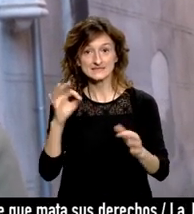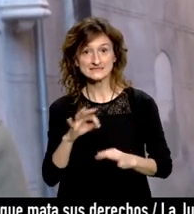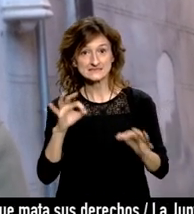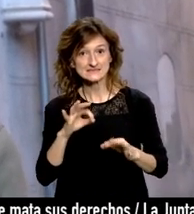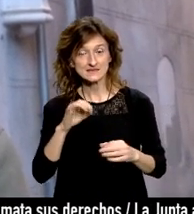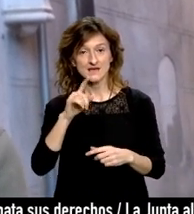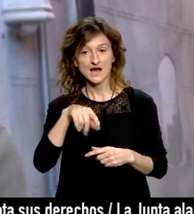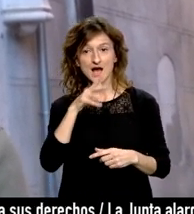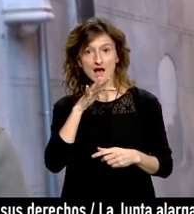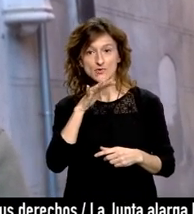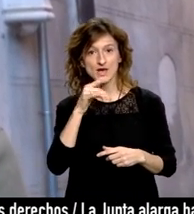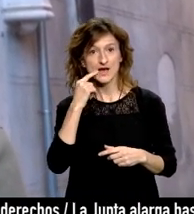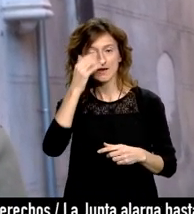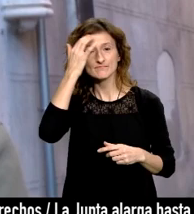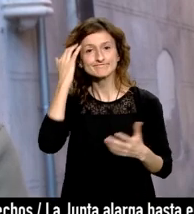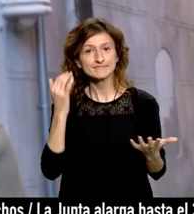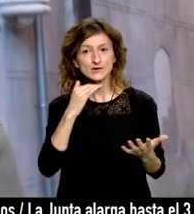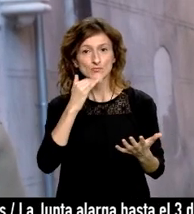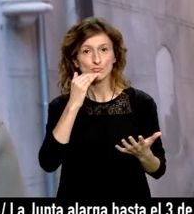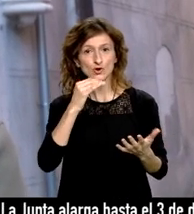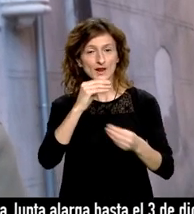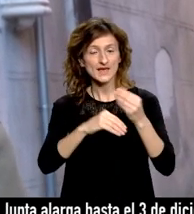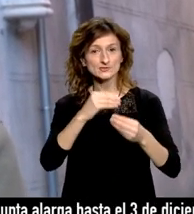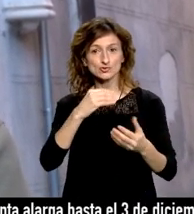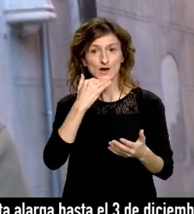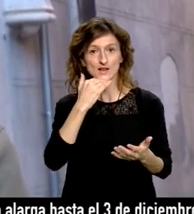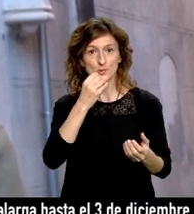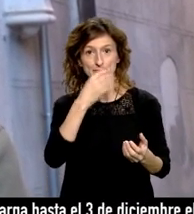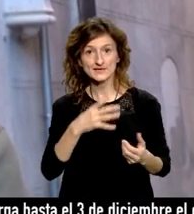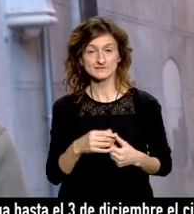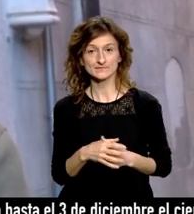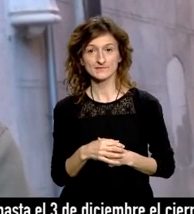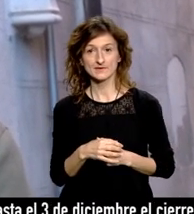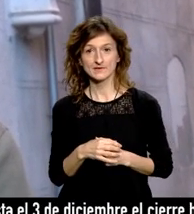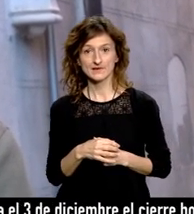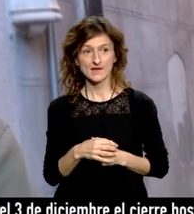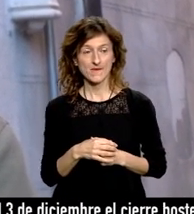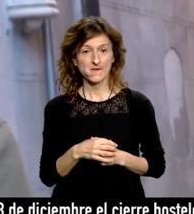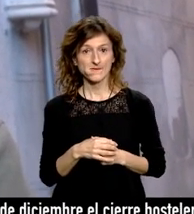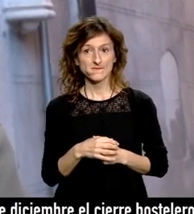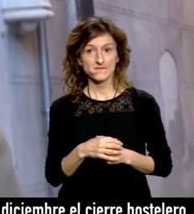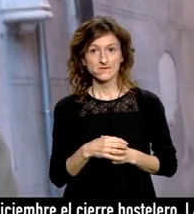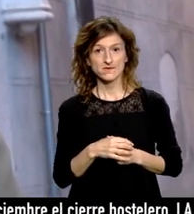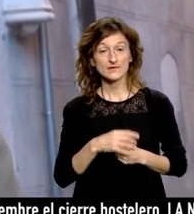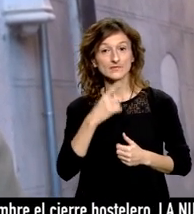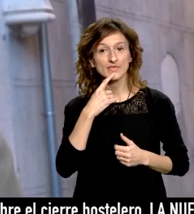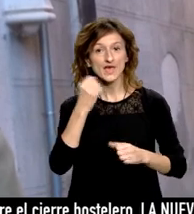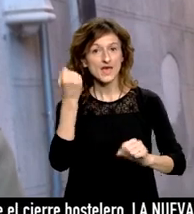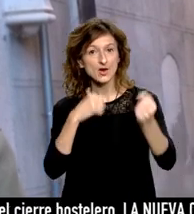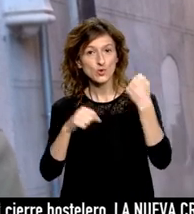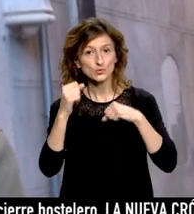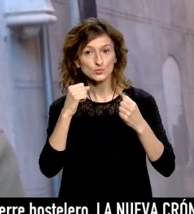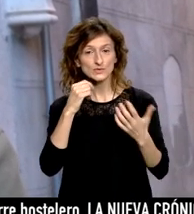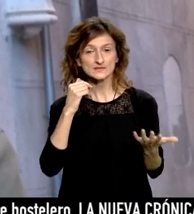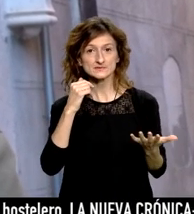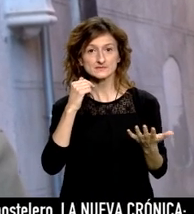y donde también yo creo que hay que decir que algo han tenido que haber estado haciendo bien. Y bueno, las conductas pues